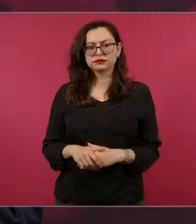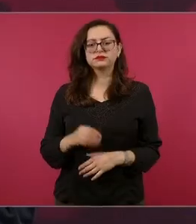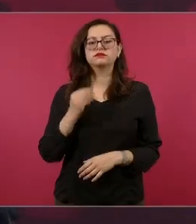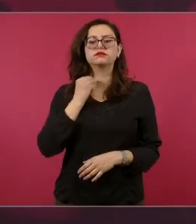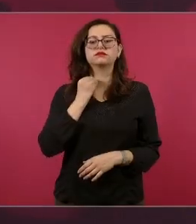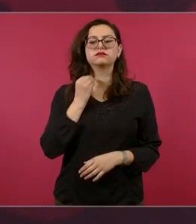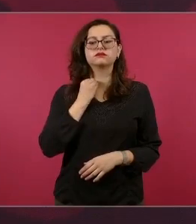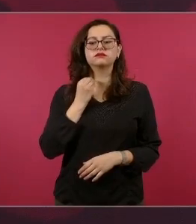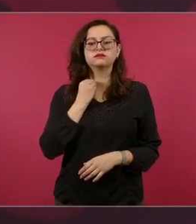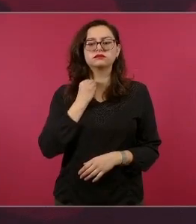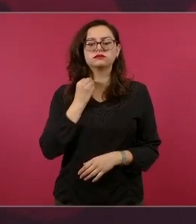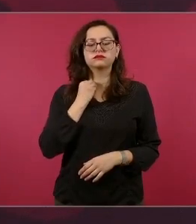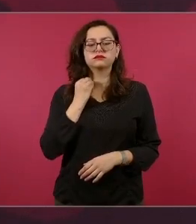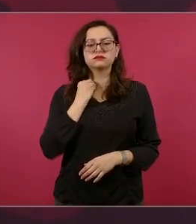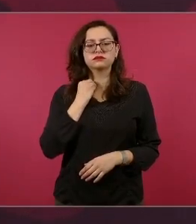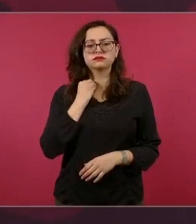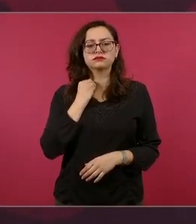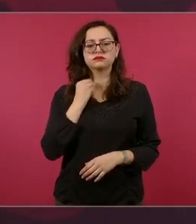abogados,